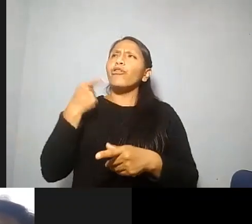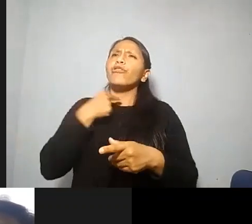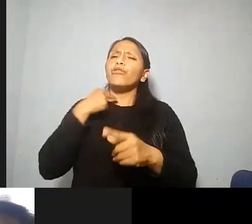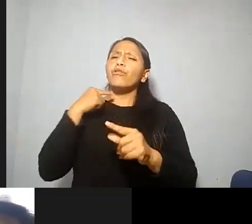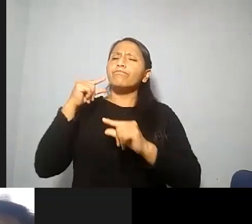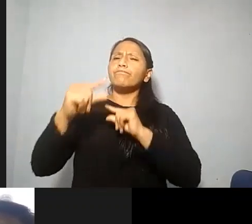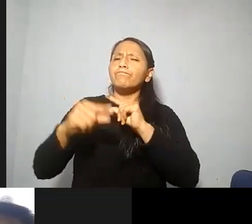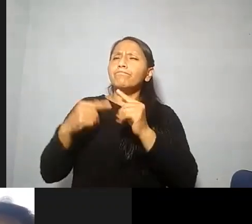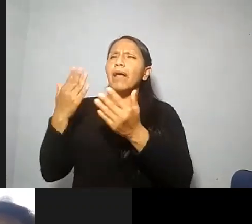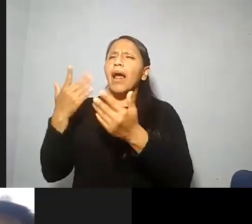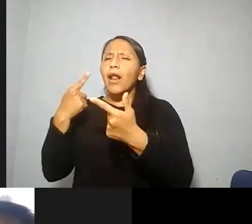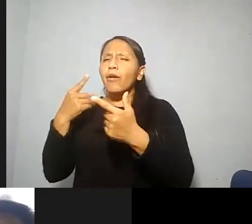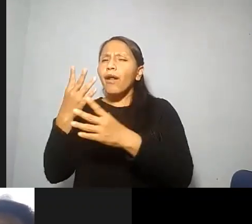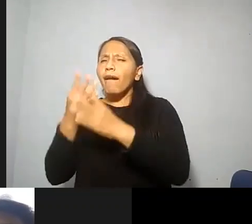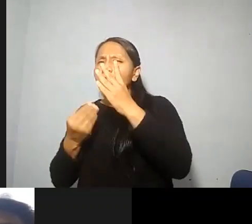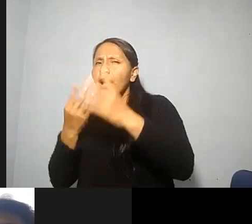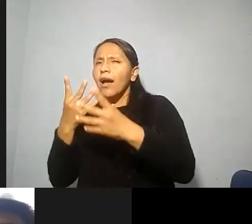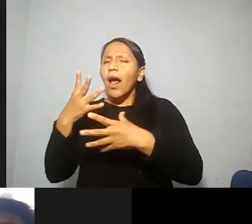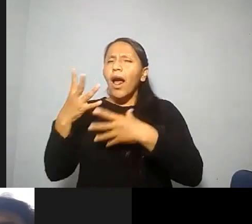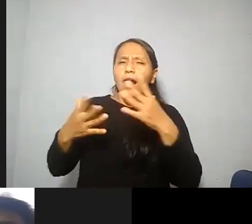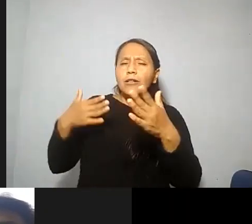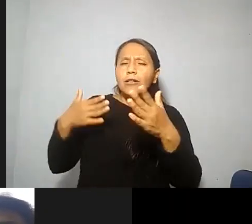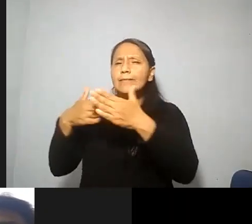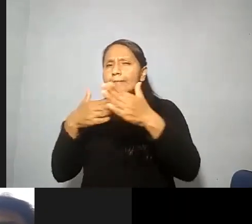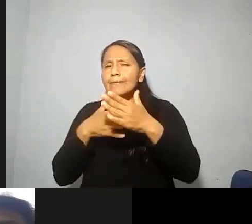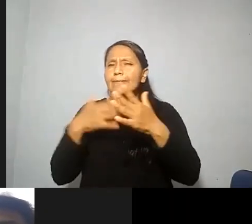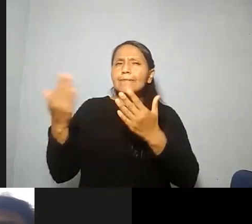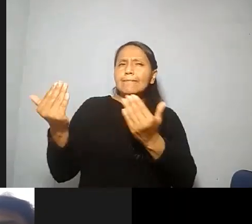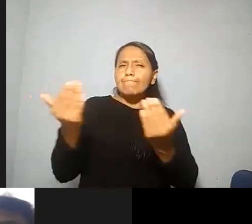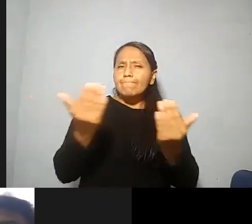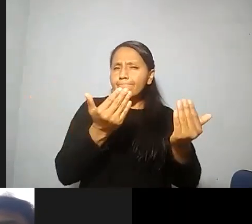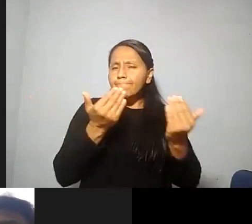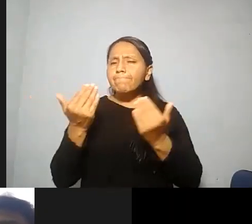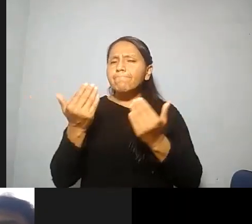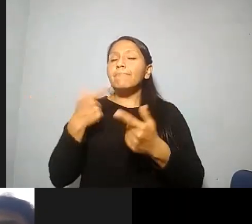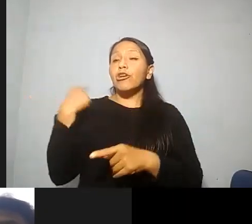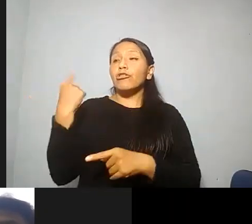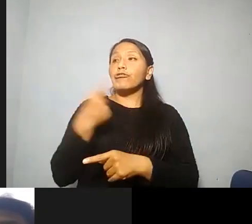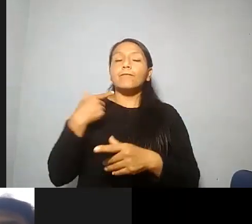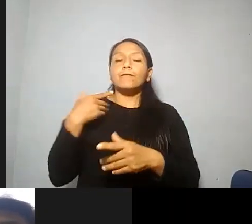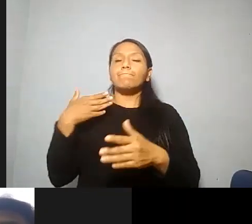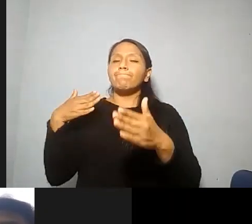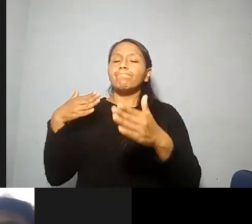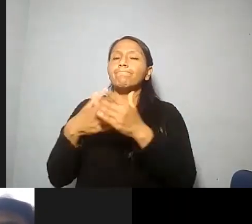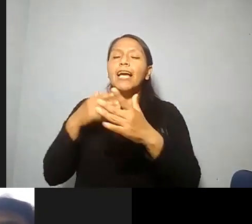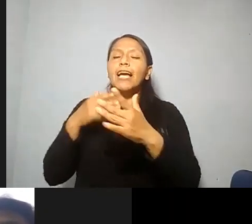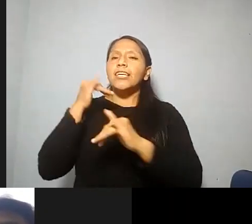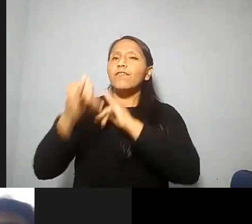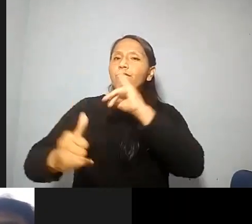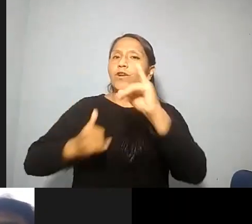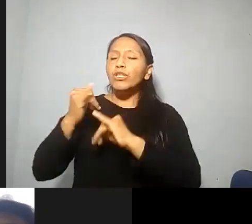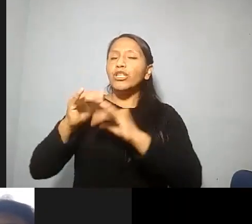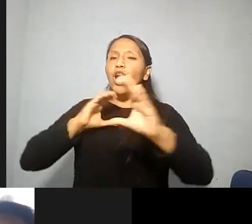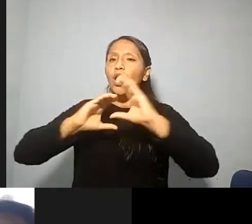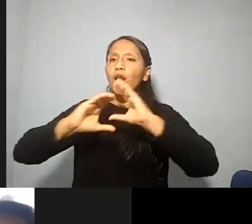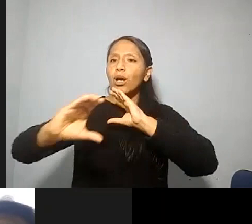algunas falencias que a nosotros, por ejemplo, nos imposibilita acceder a la información, a la